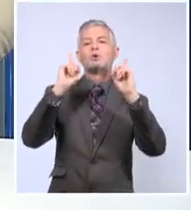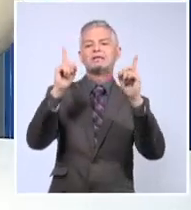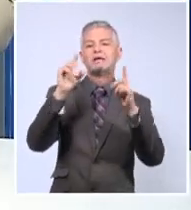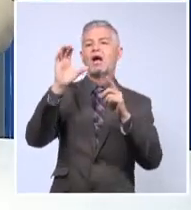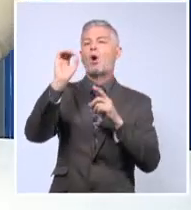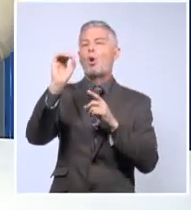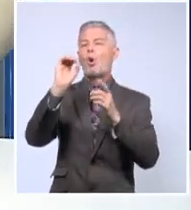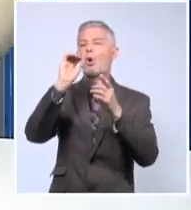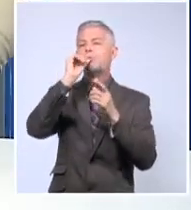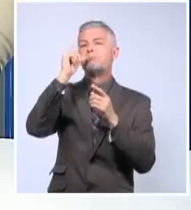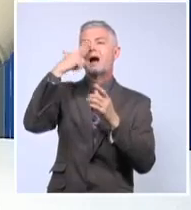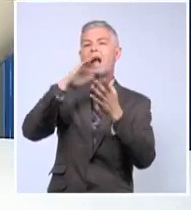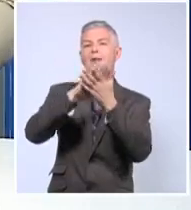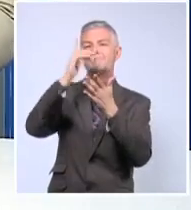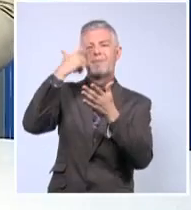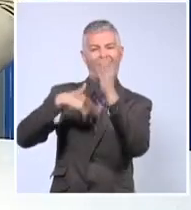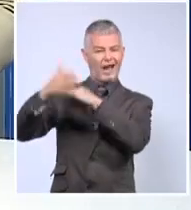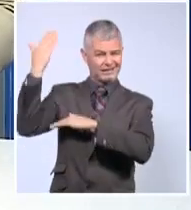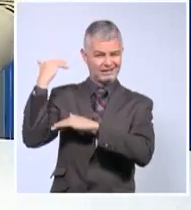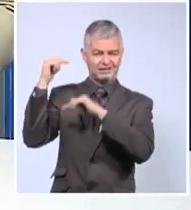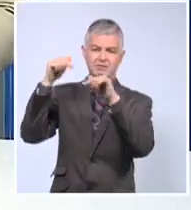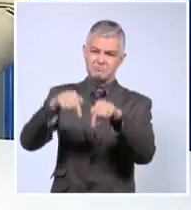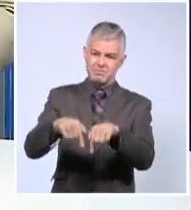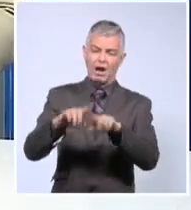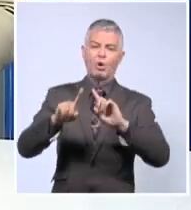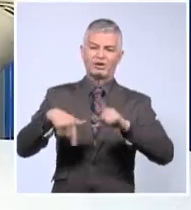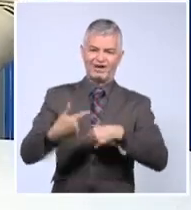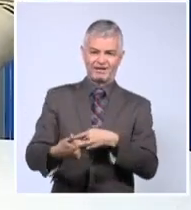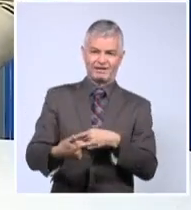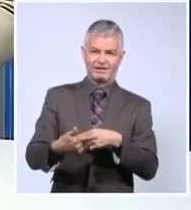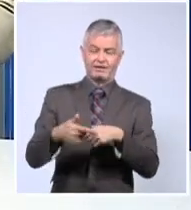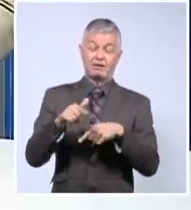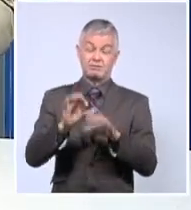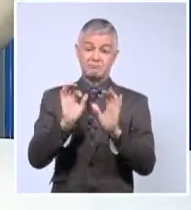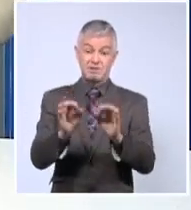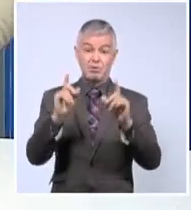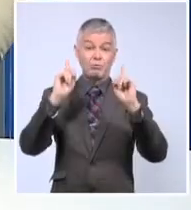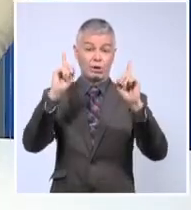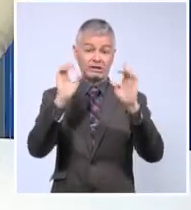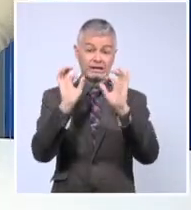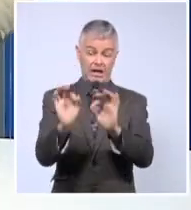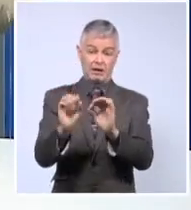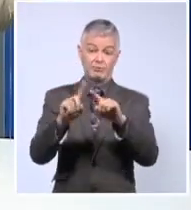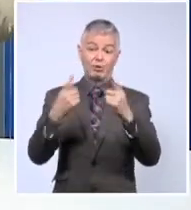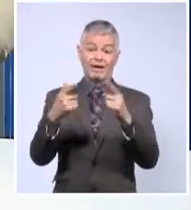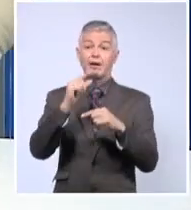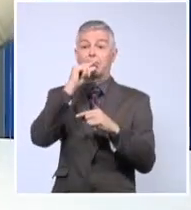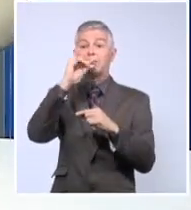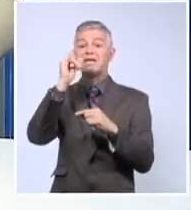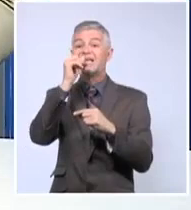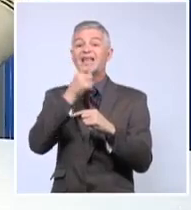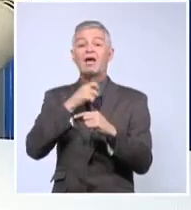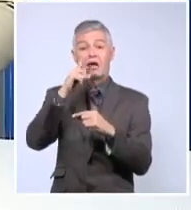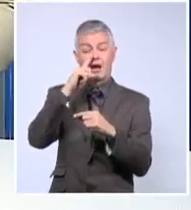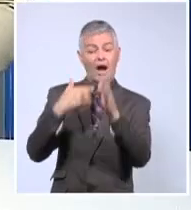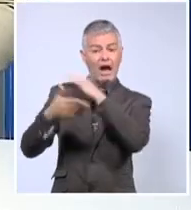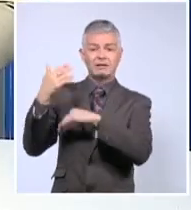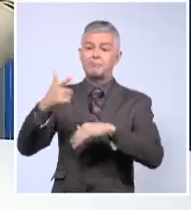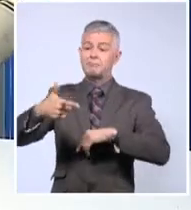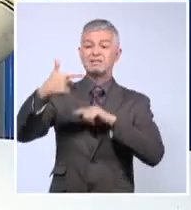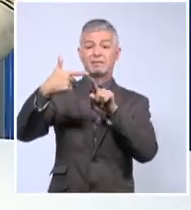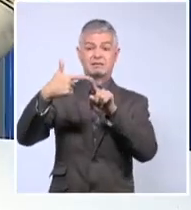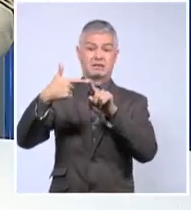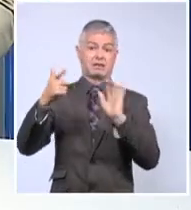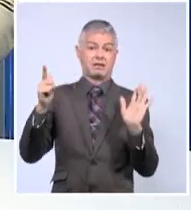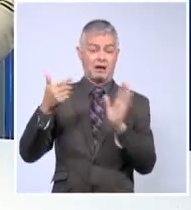así decirlo, el nombre del expresidente, también fue la política de Biden, quien como vicepresidente y debido a su larga experiencia en política